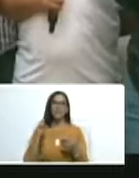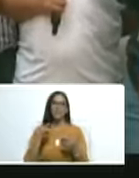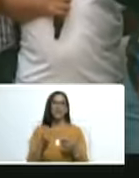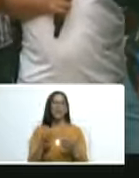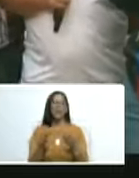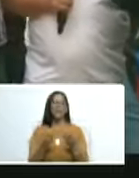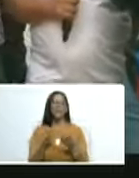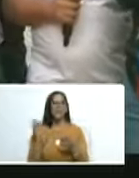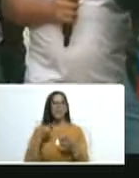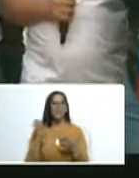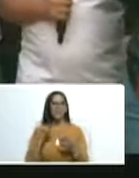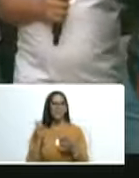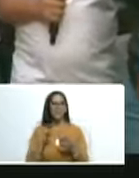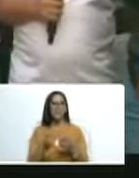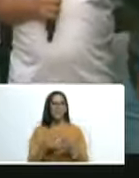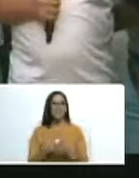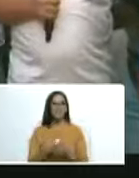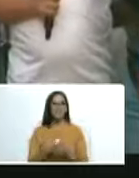mucha necesidad...